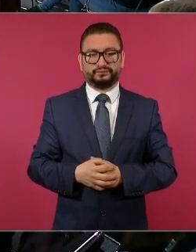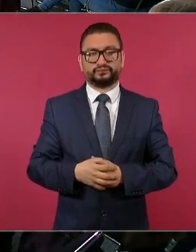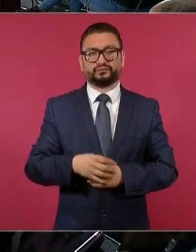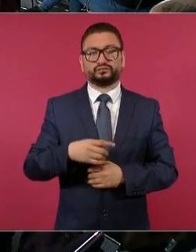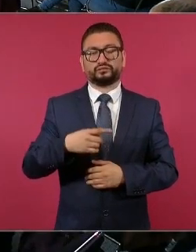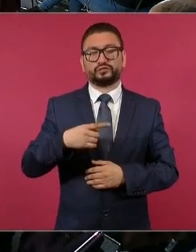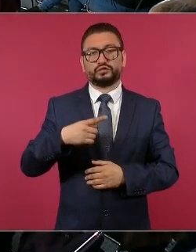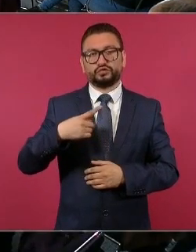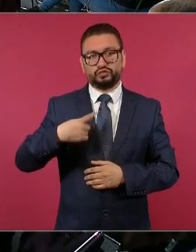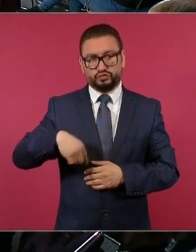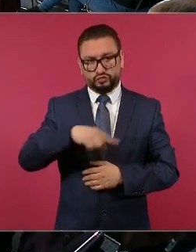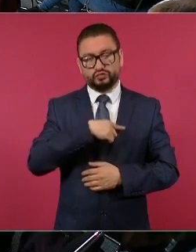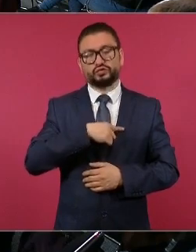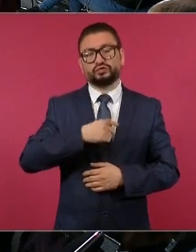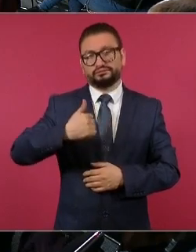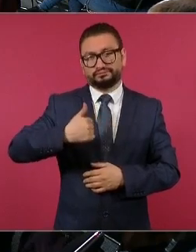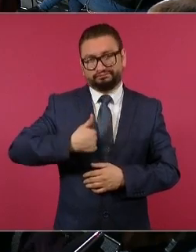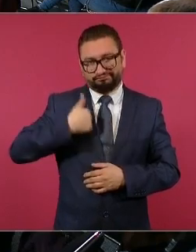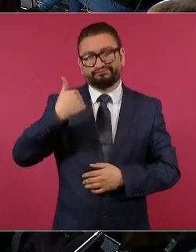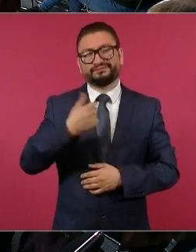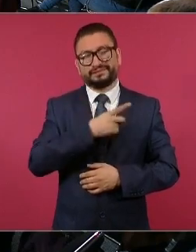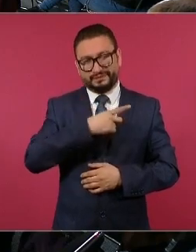debemos aprovechar